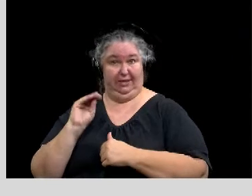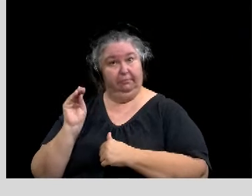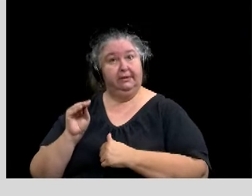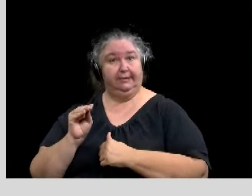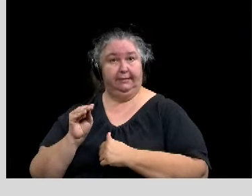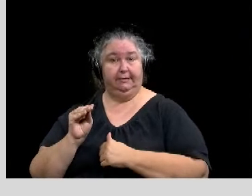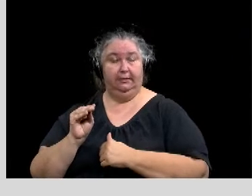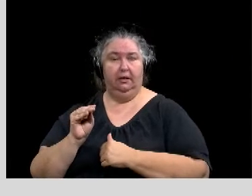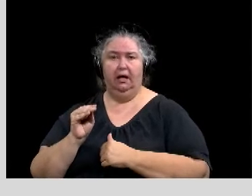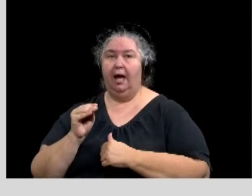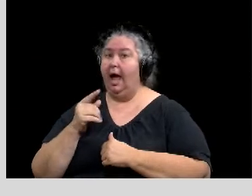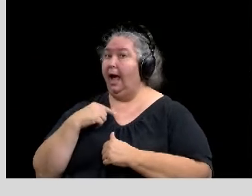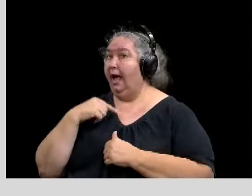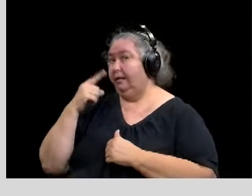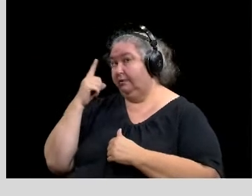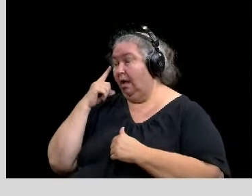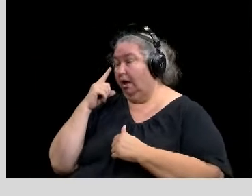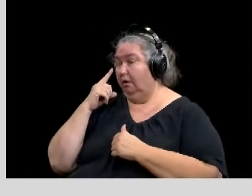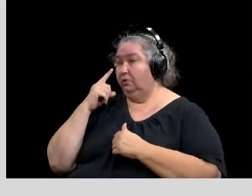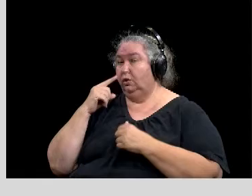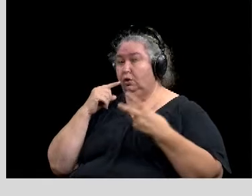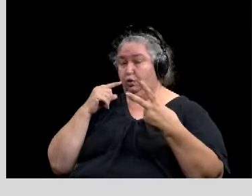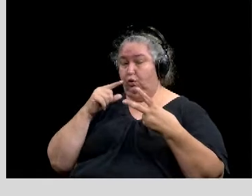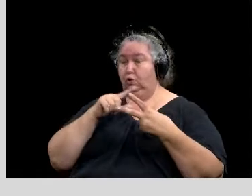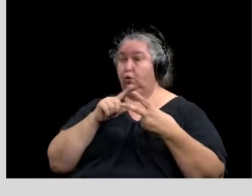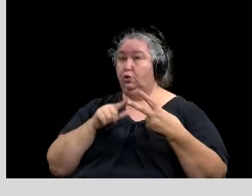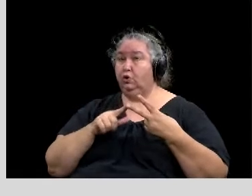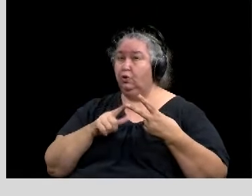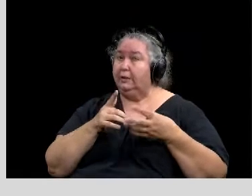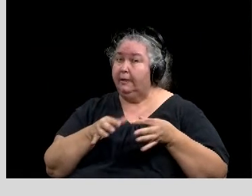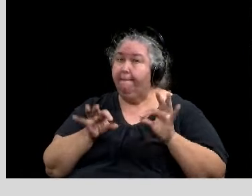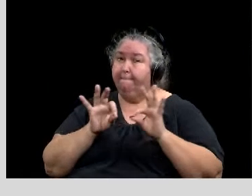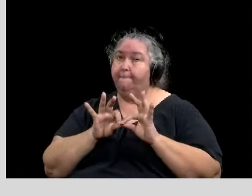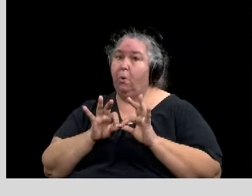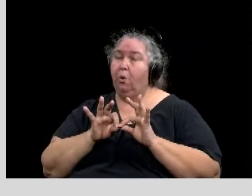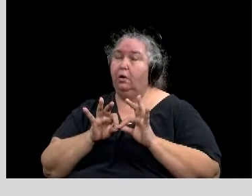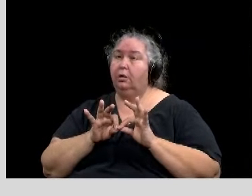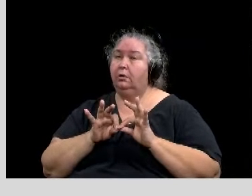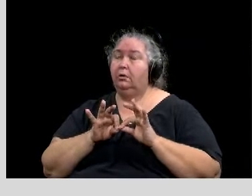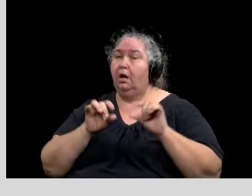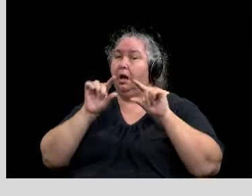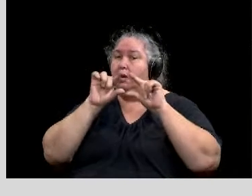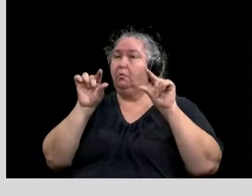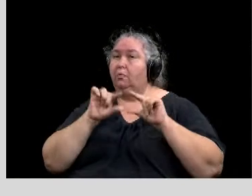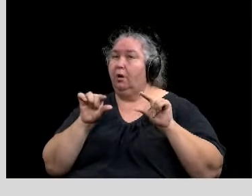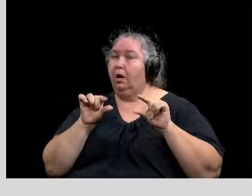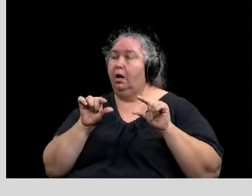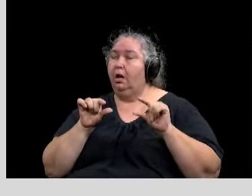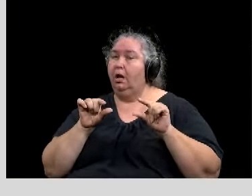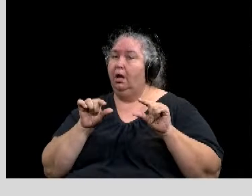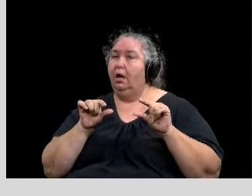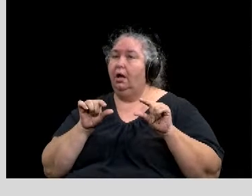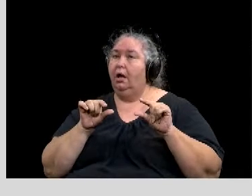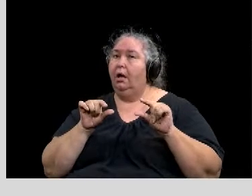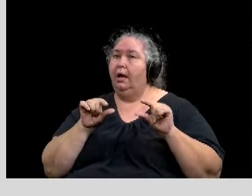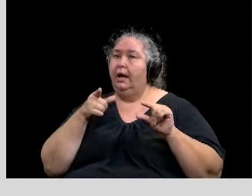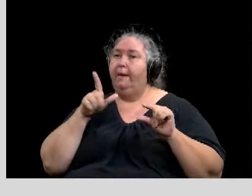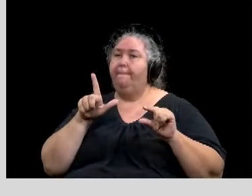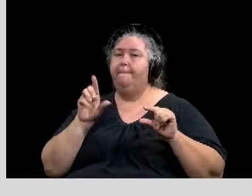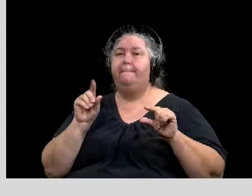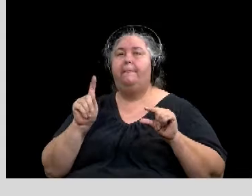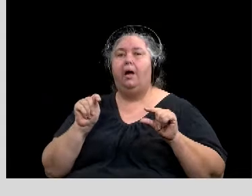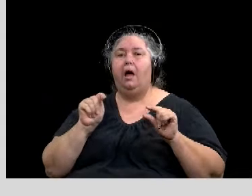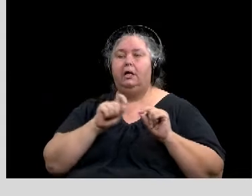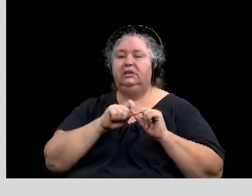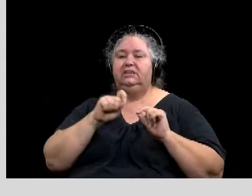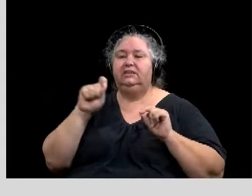mole si todas las tiendas son un 14% menos aquí es estas gráficas pueden ver y